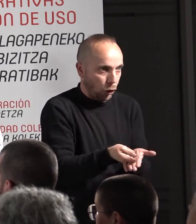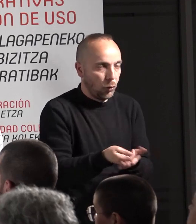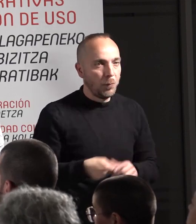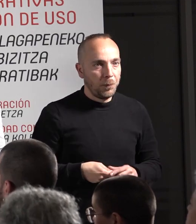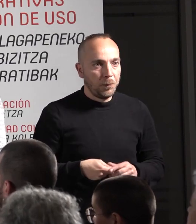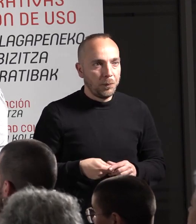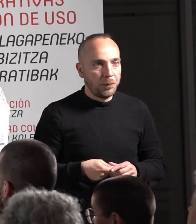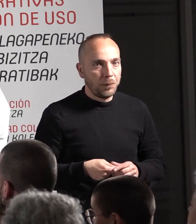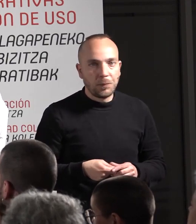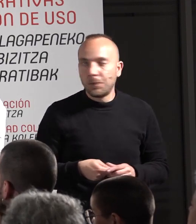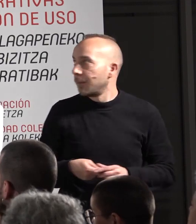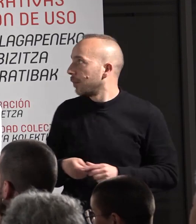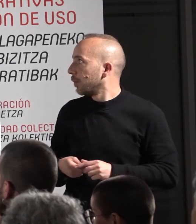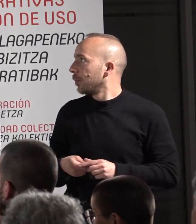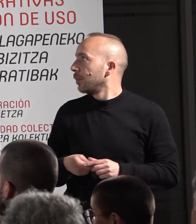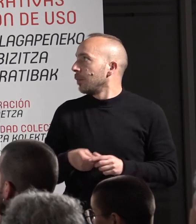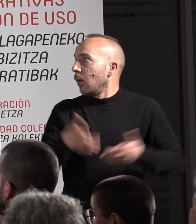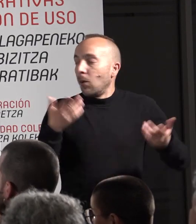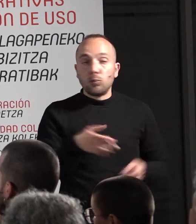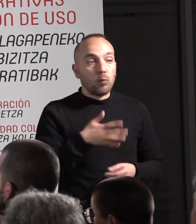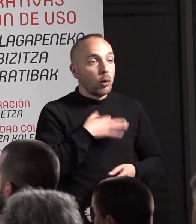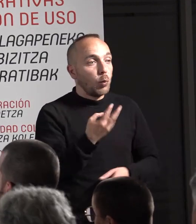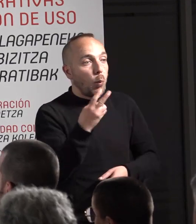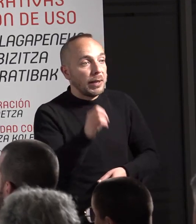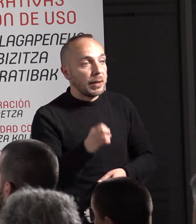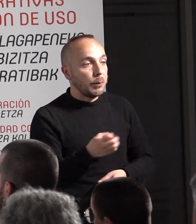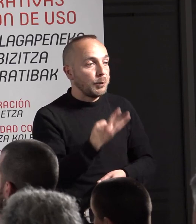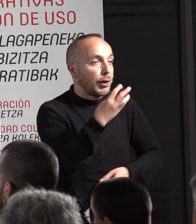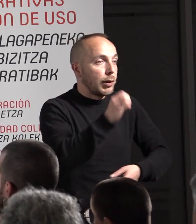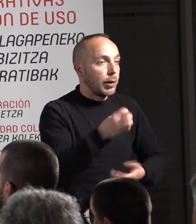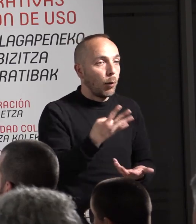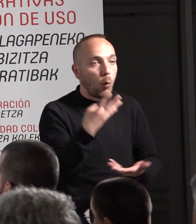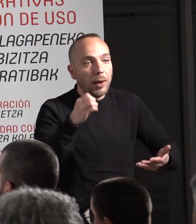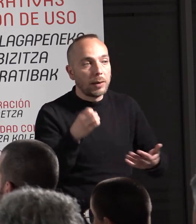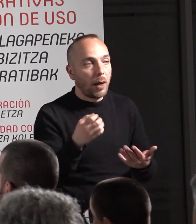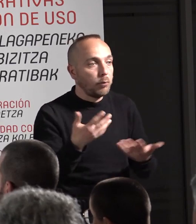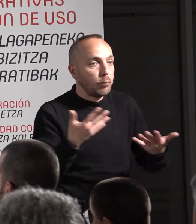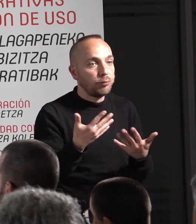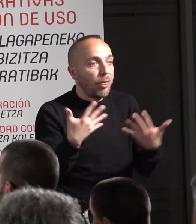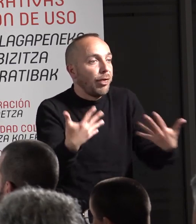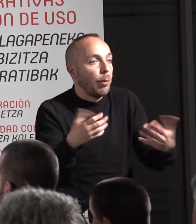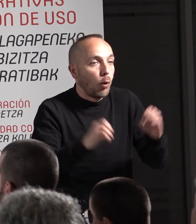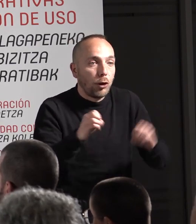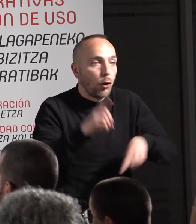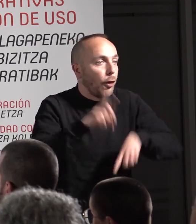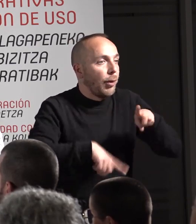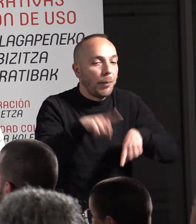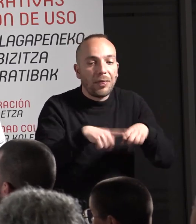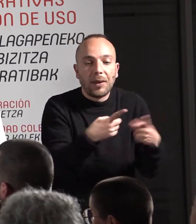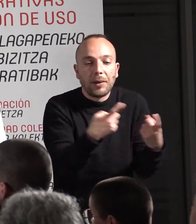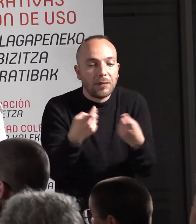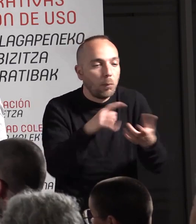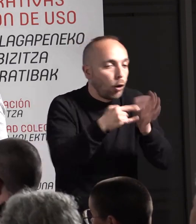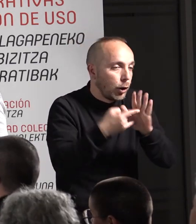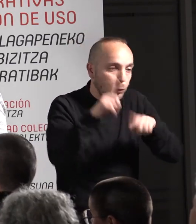o la rehabilitación, puede ser un 20, puede ser un 30, puede ser un 40, puede ser un 10, dependerá del nivel de asequibilidad, de la necesidad del